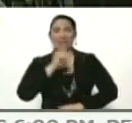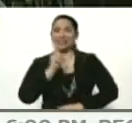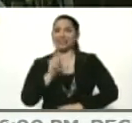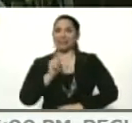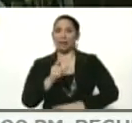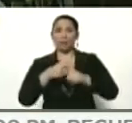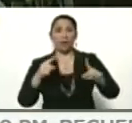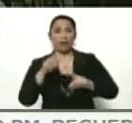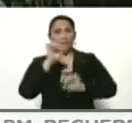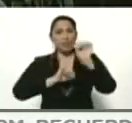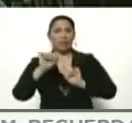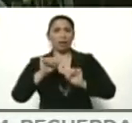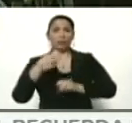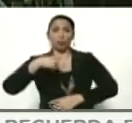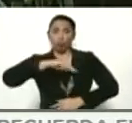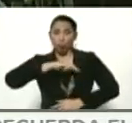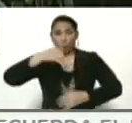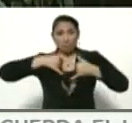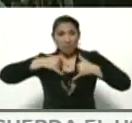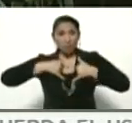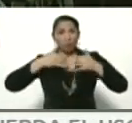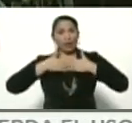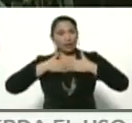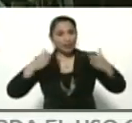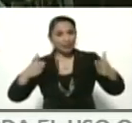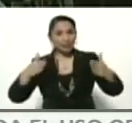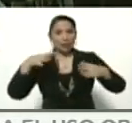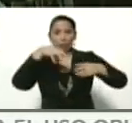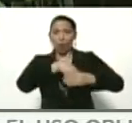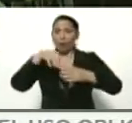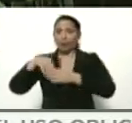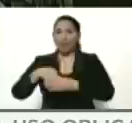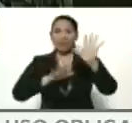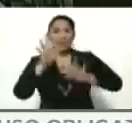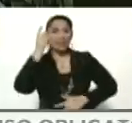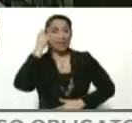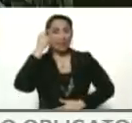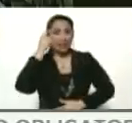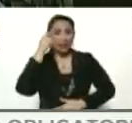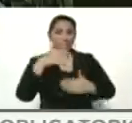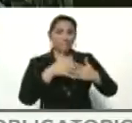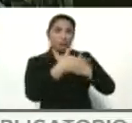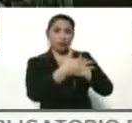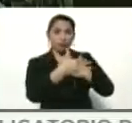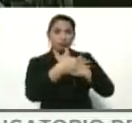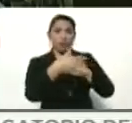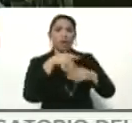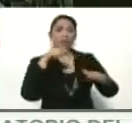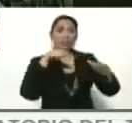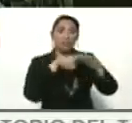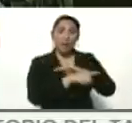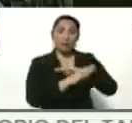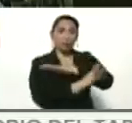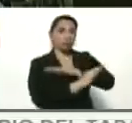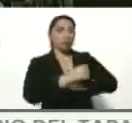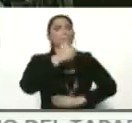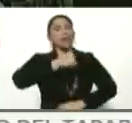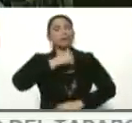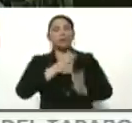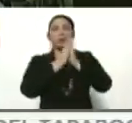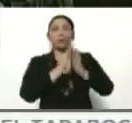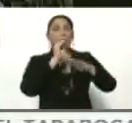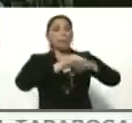necesario, que nosotros, garantizando la cuarentena, estos 15 días que pasen los conciudadanos, mucha paciencia le